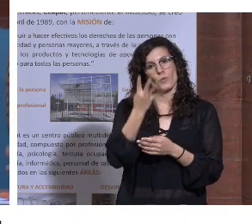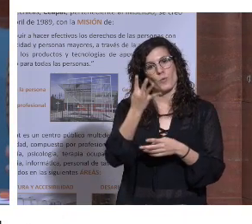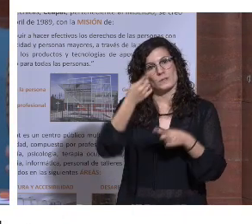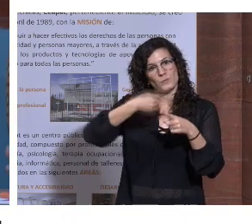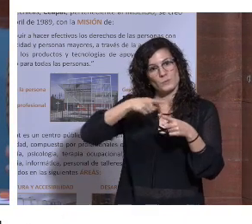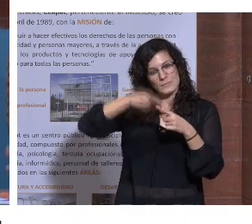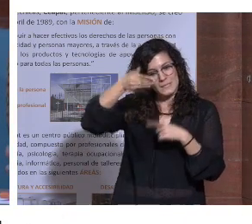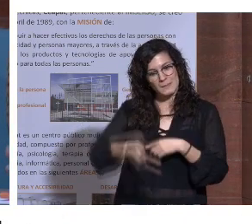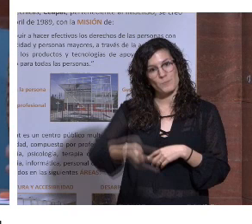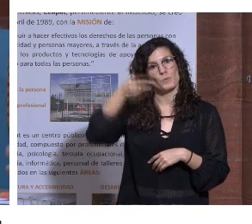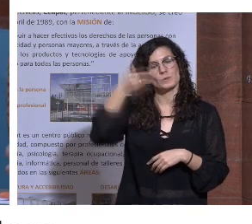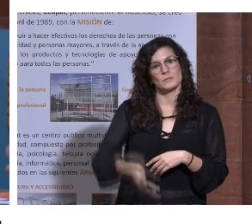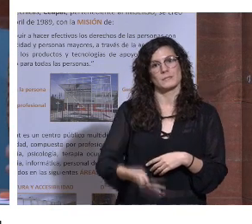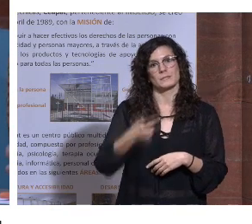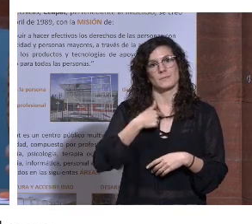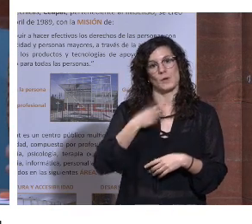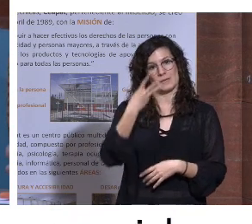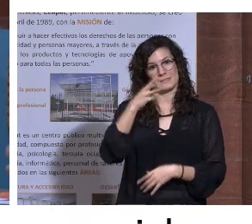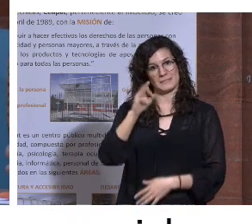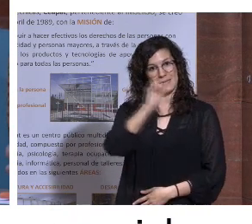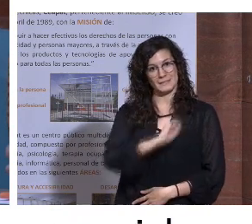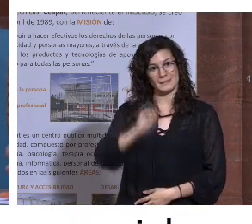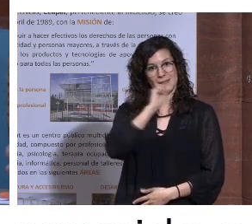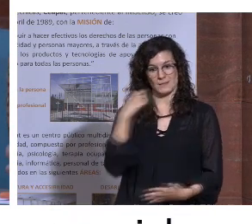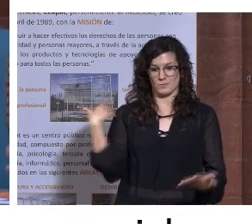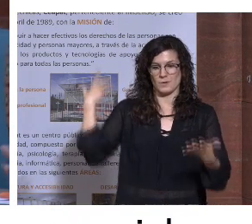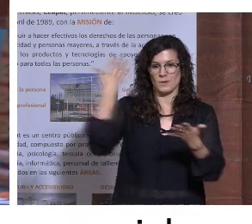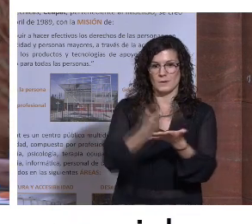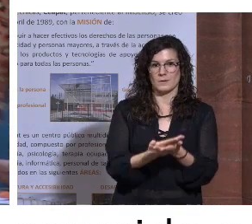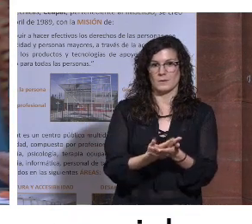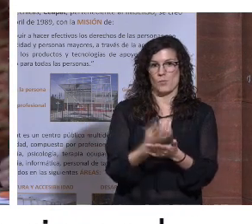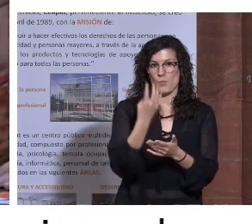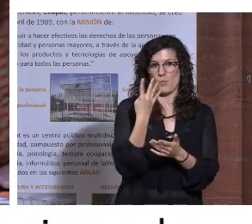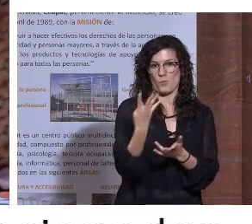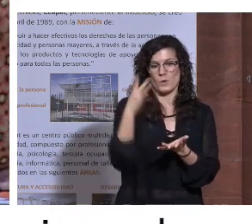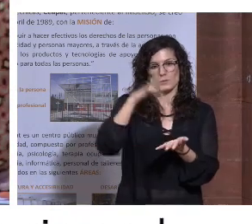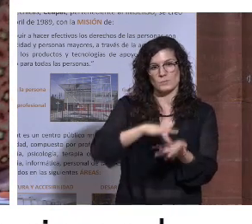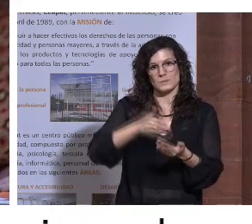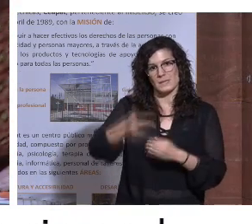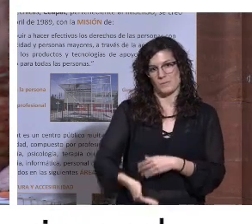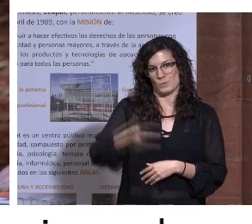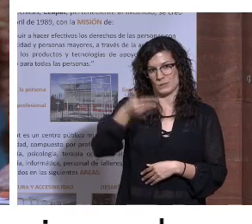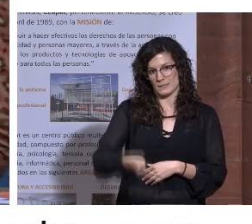han ocurrido a lo largo de esos 30 años, relacionado con la accesibilidad en el transporte, por supuesto.